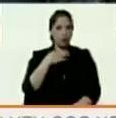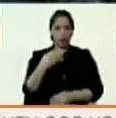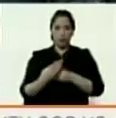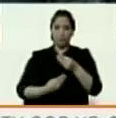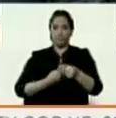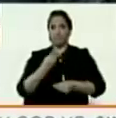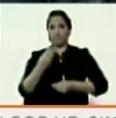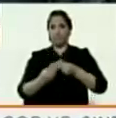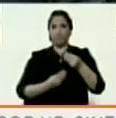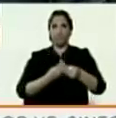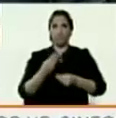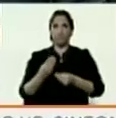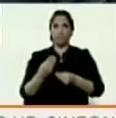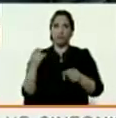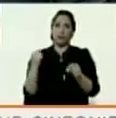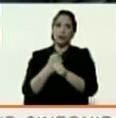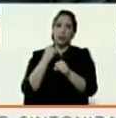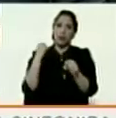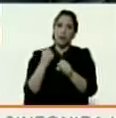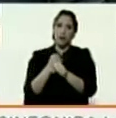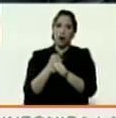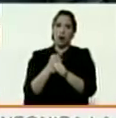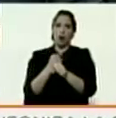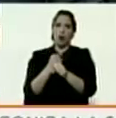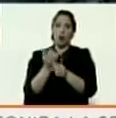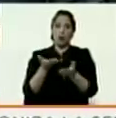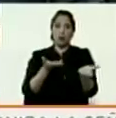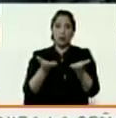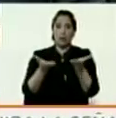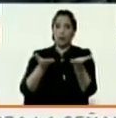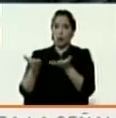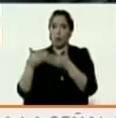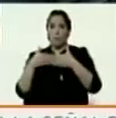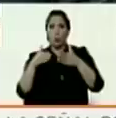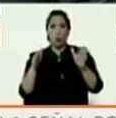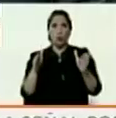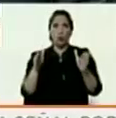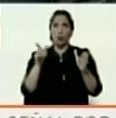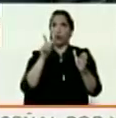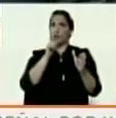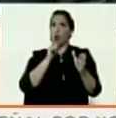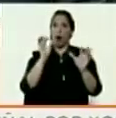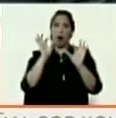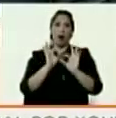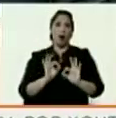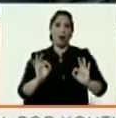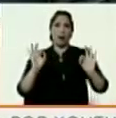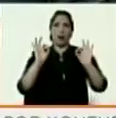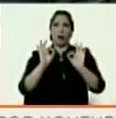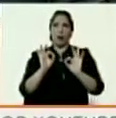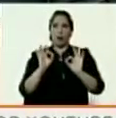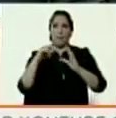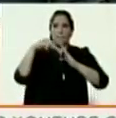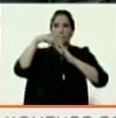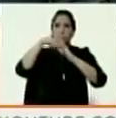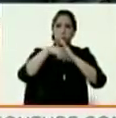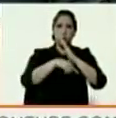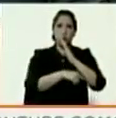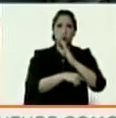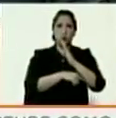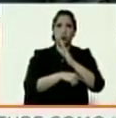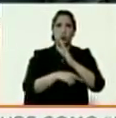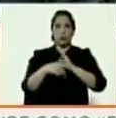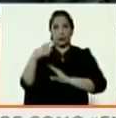ejercerse el trabajo de servidor público si no está imbuido de una profunda